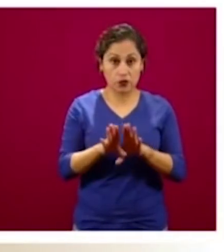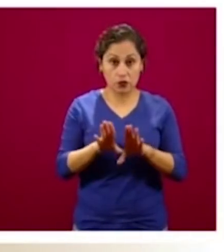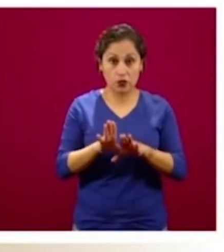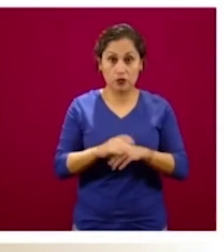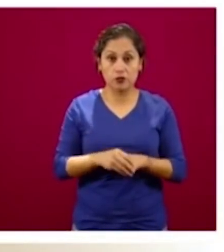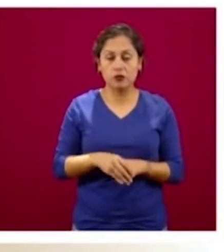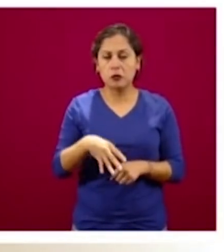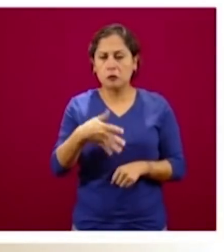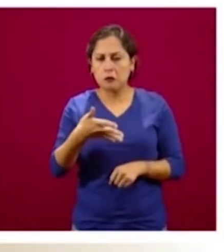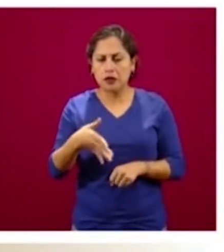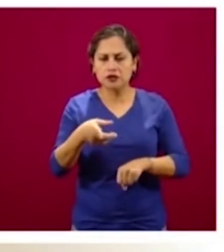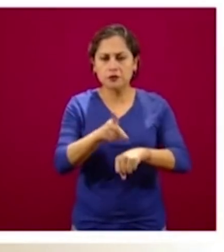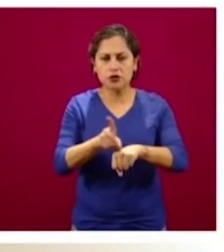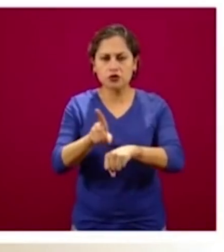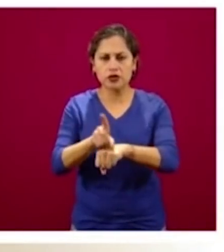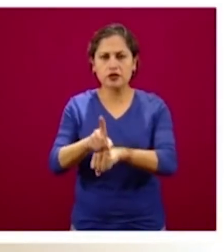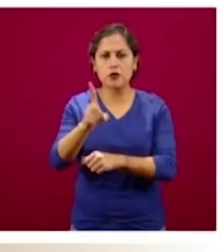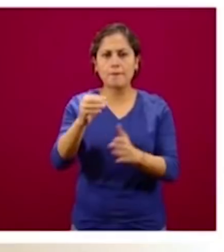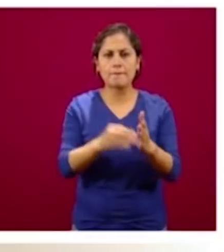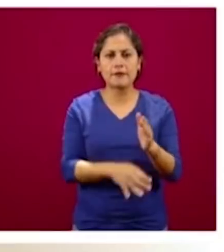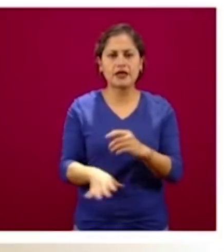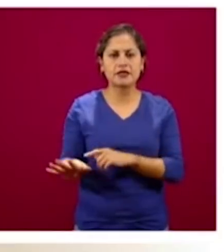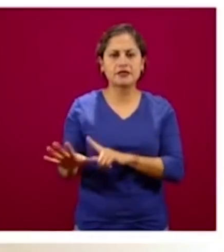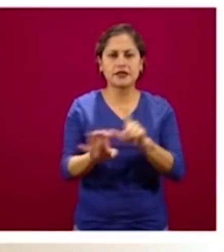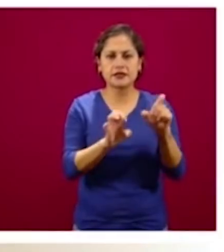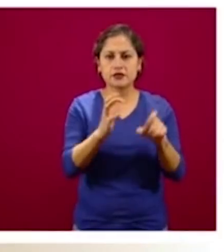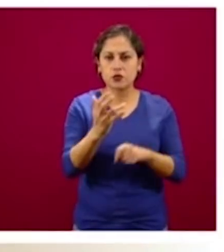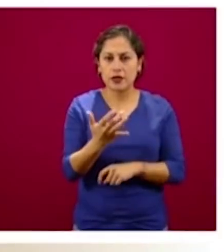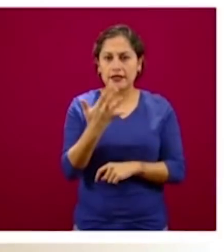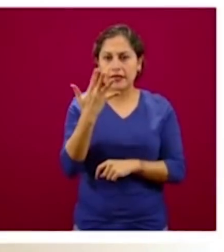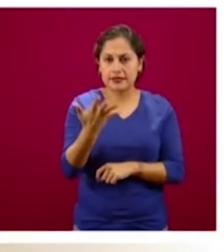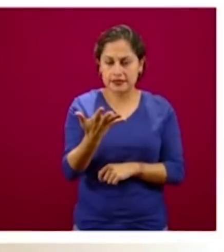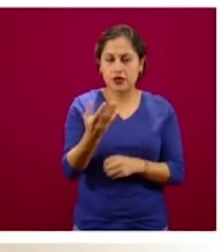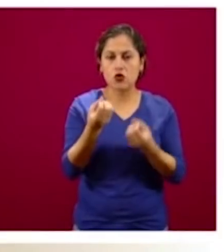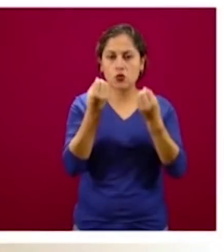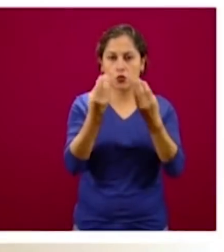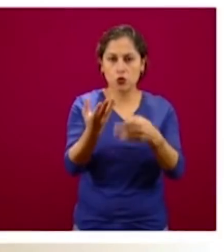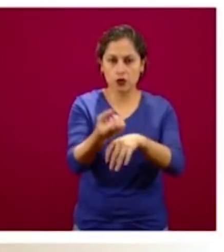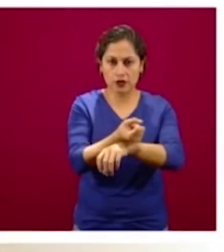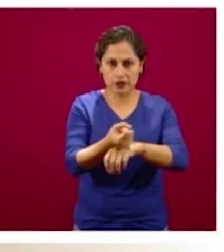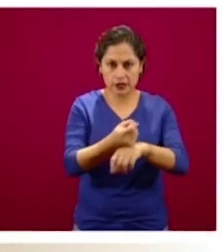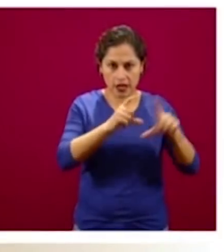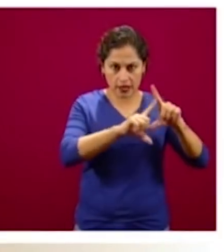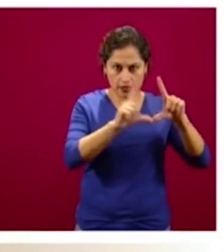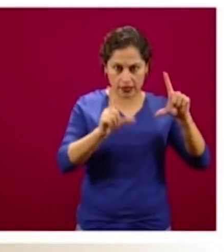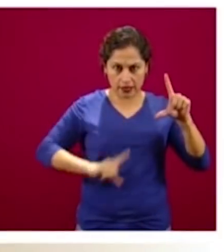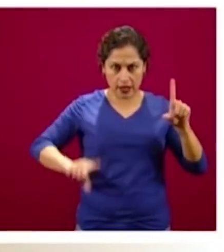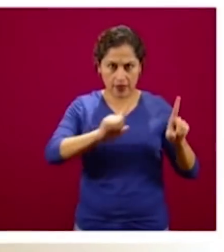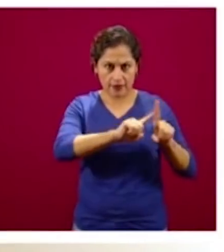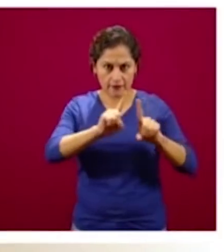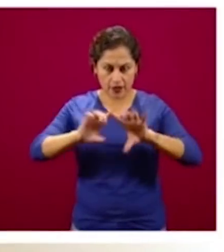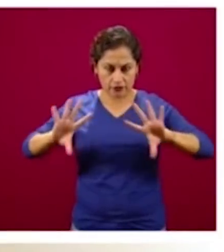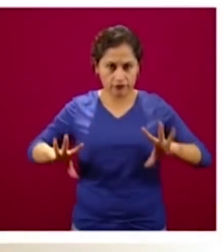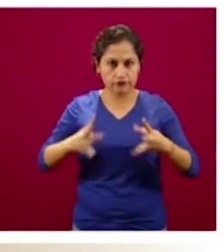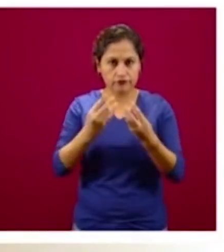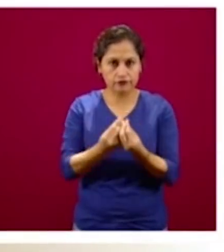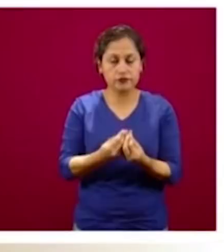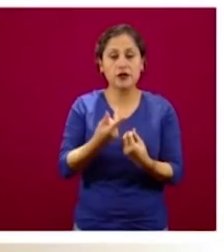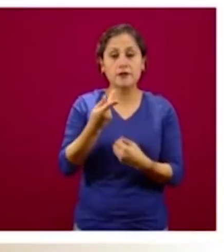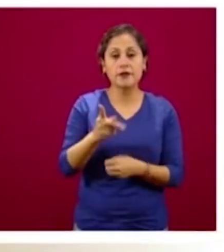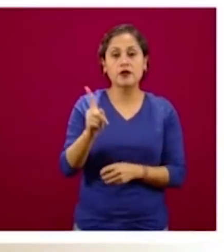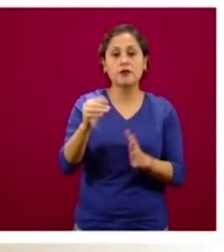promedio diario de 1,755 donaciones en el país contra un promedio diario de